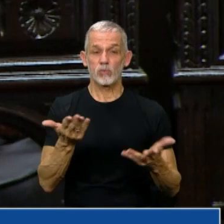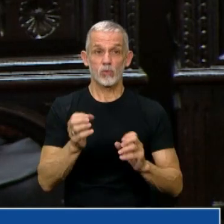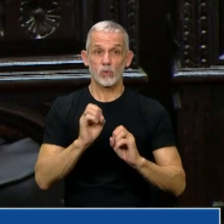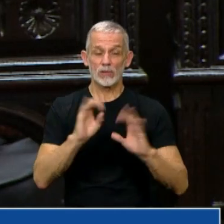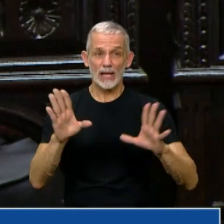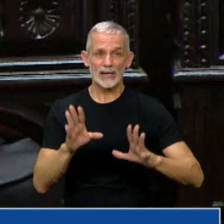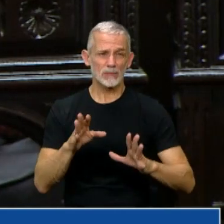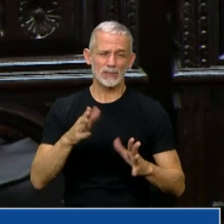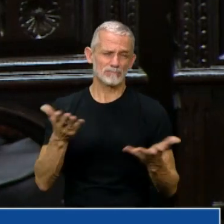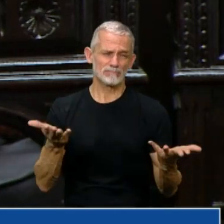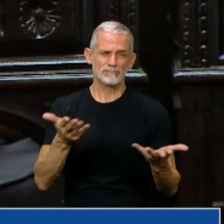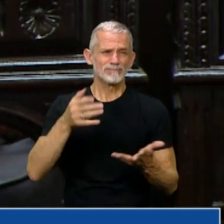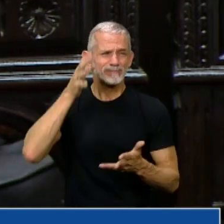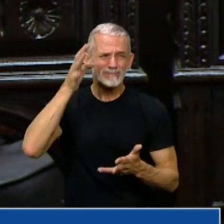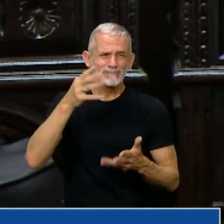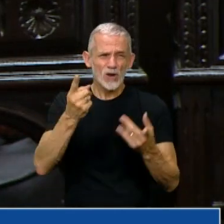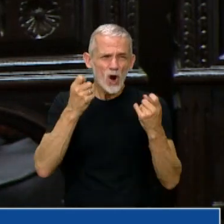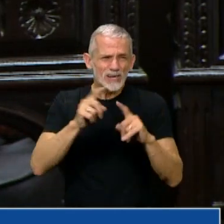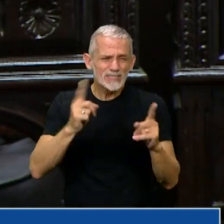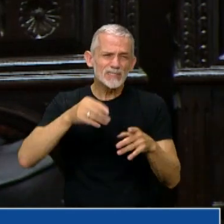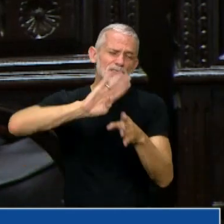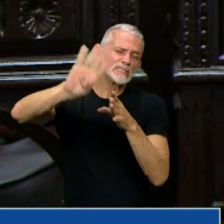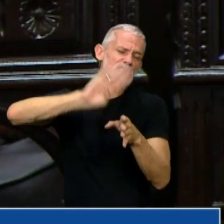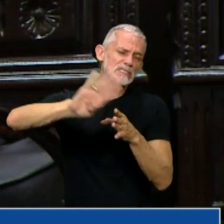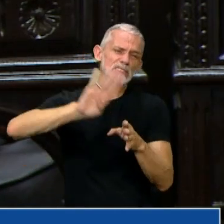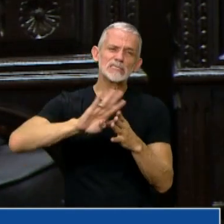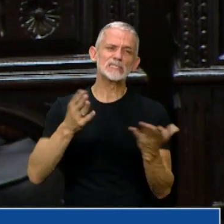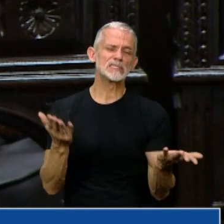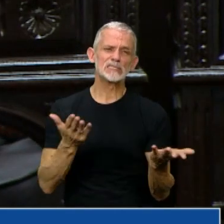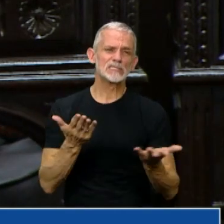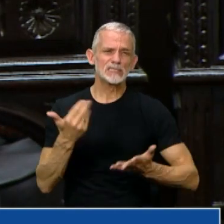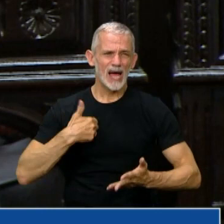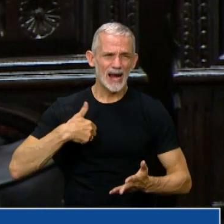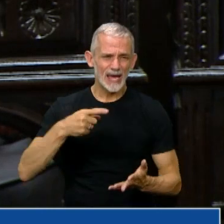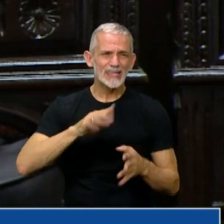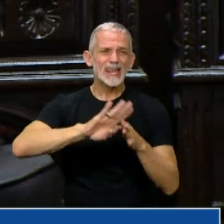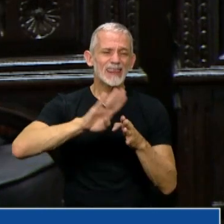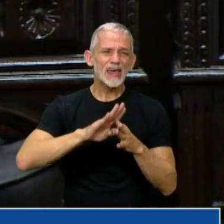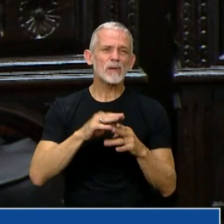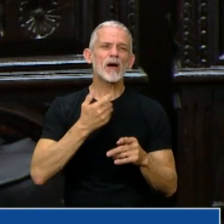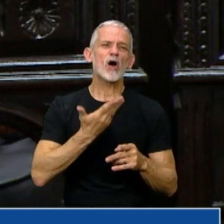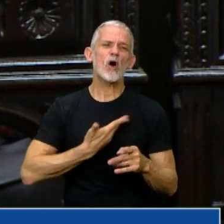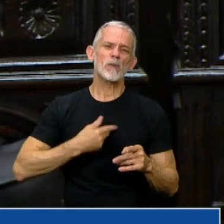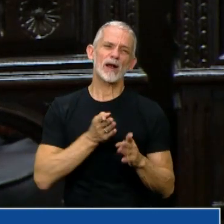brutal, absurdo, innecesario endeudamiento al que fue llevado el país en la gestión